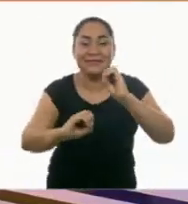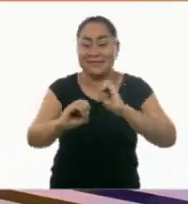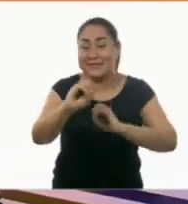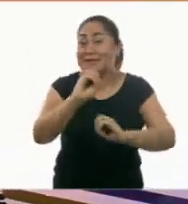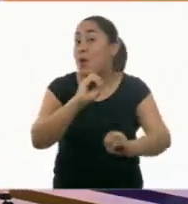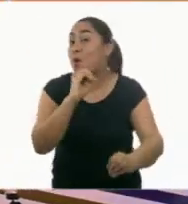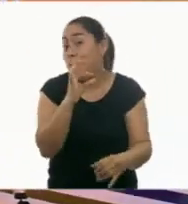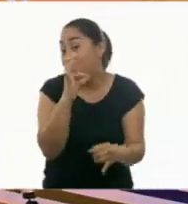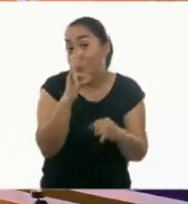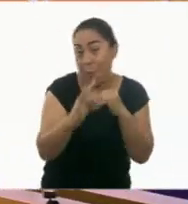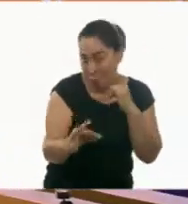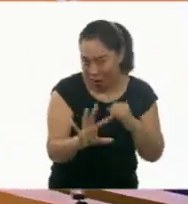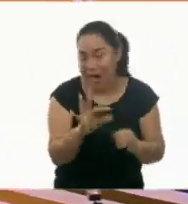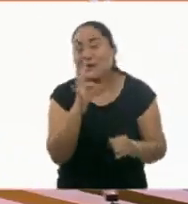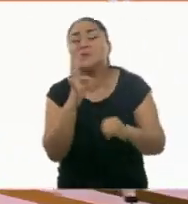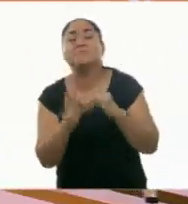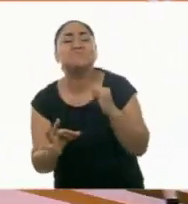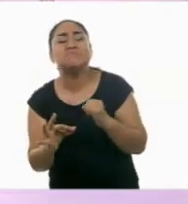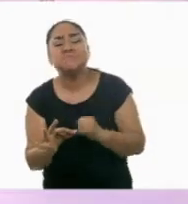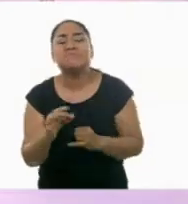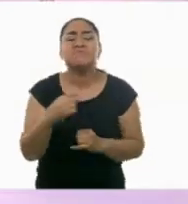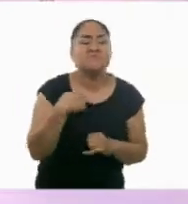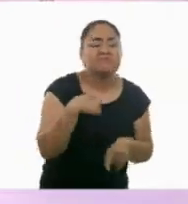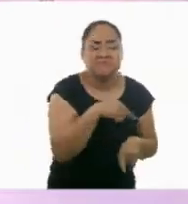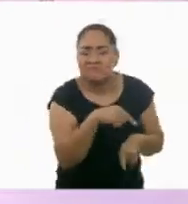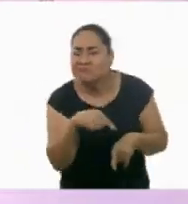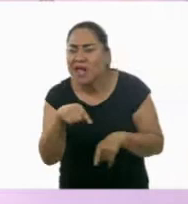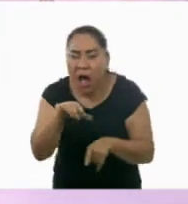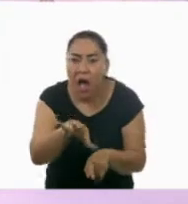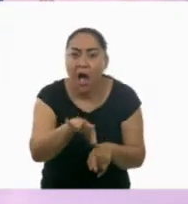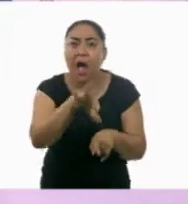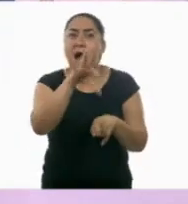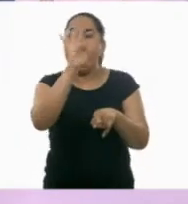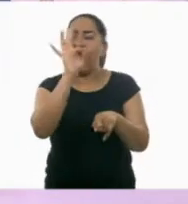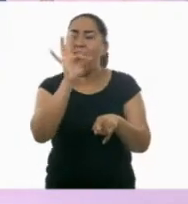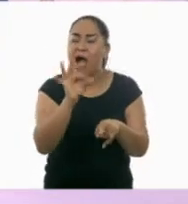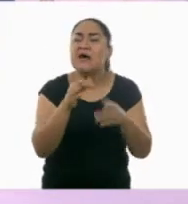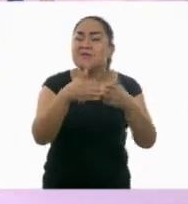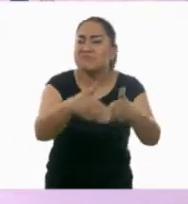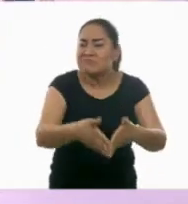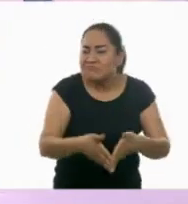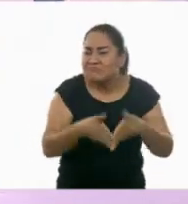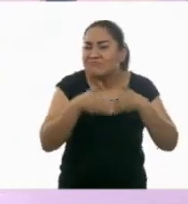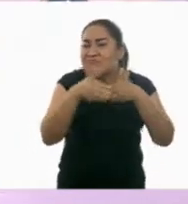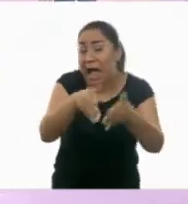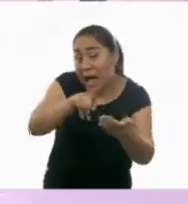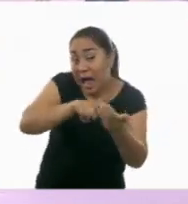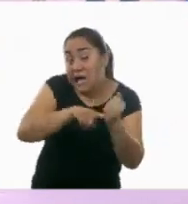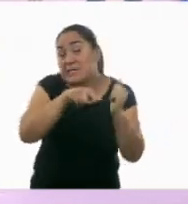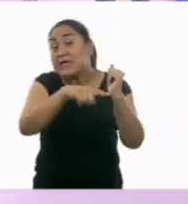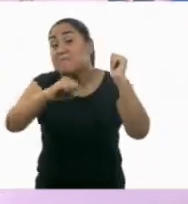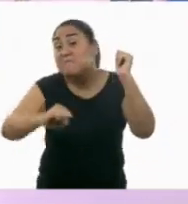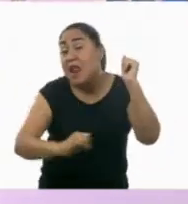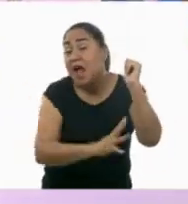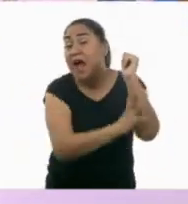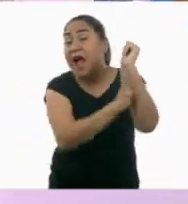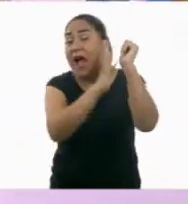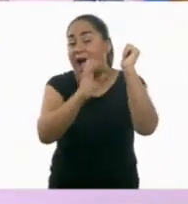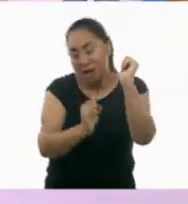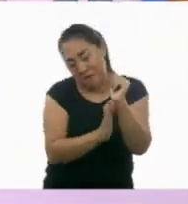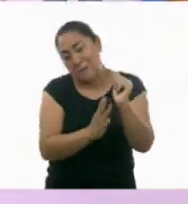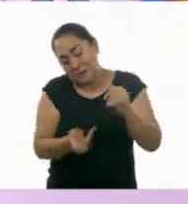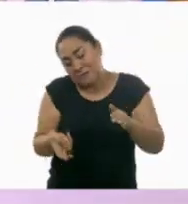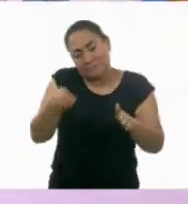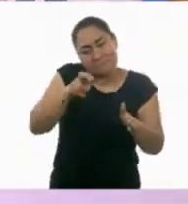se va la última. Una vez me encontré a una barca en la playa y me